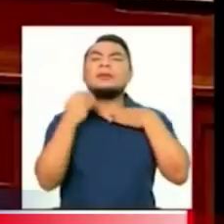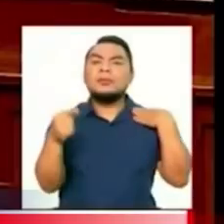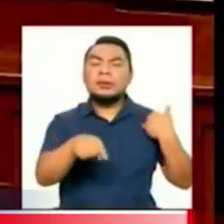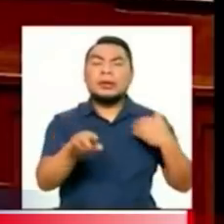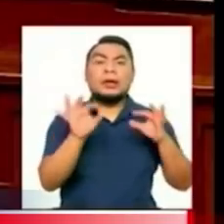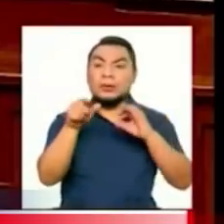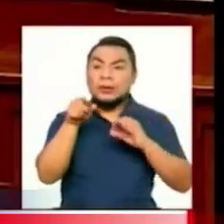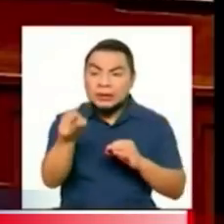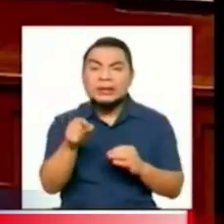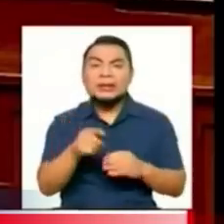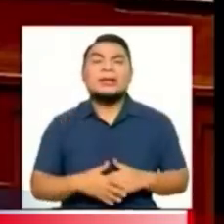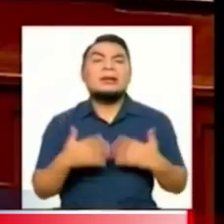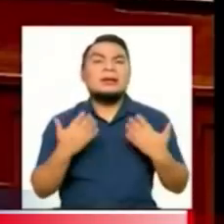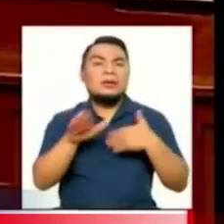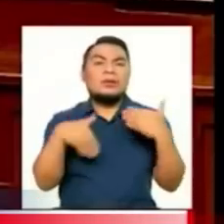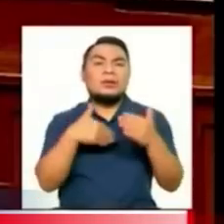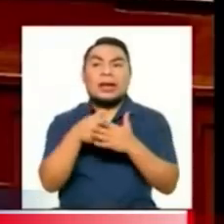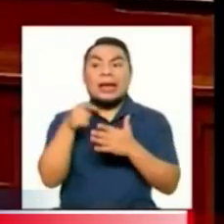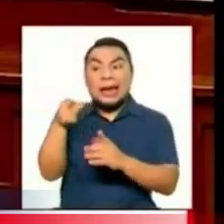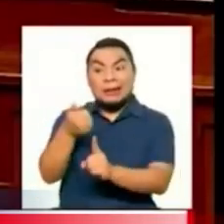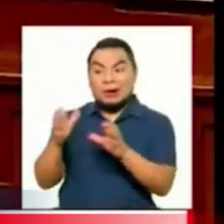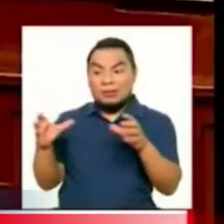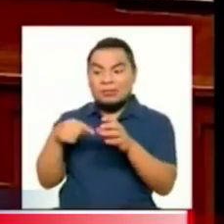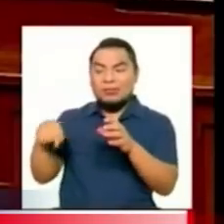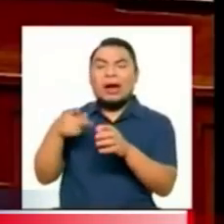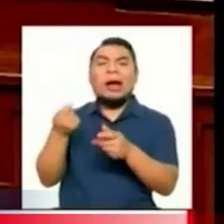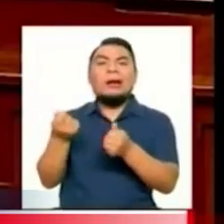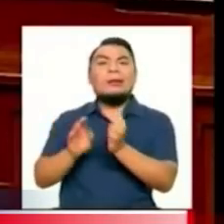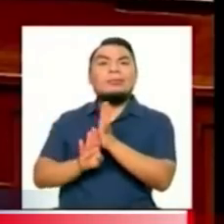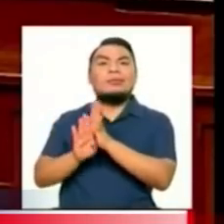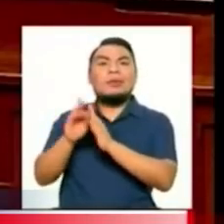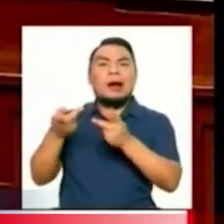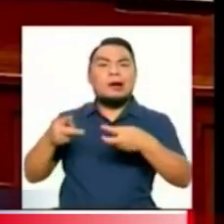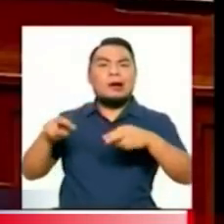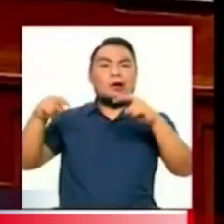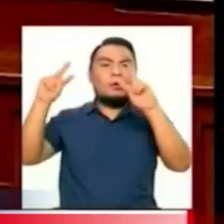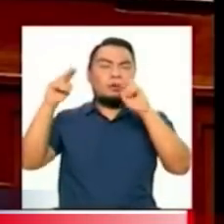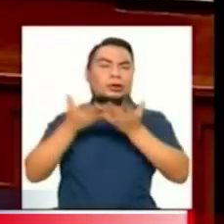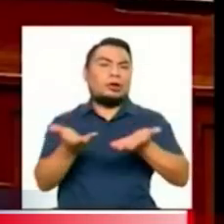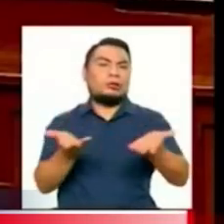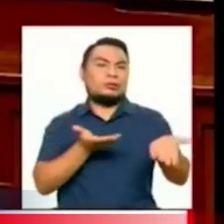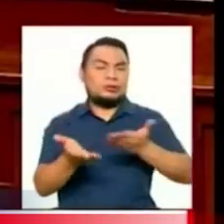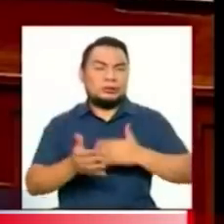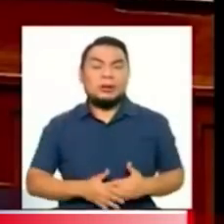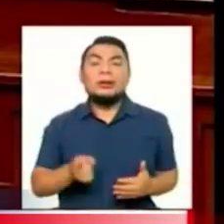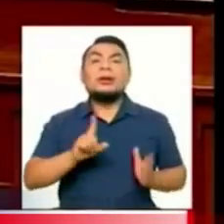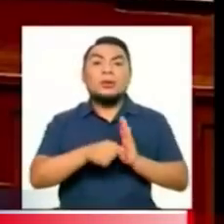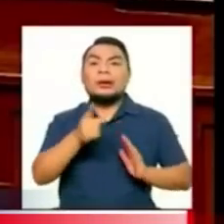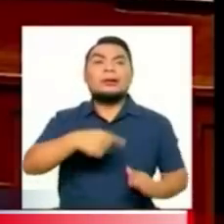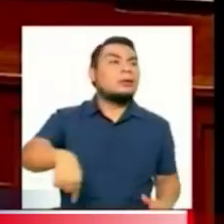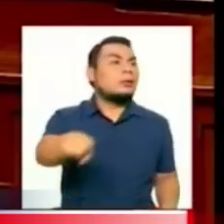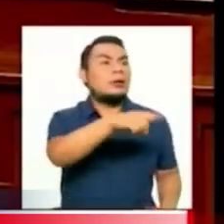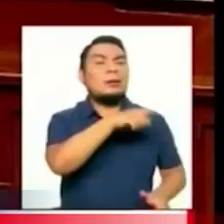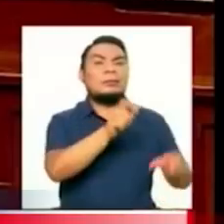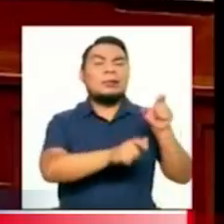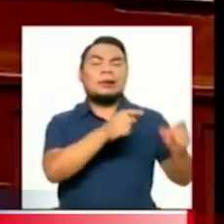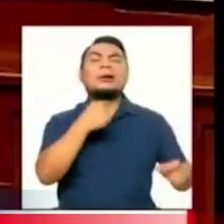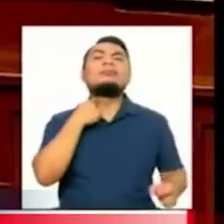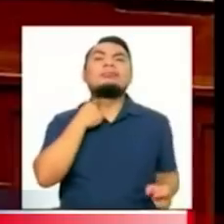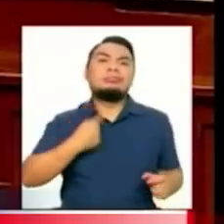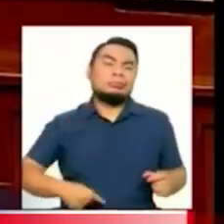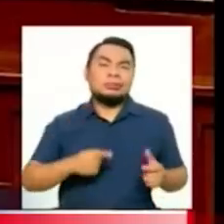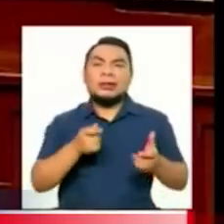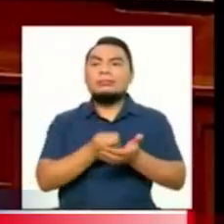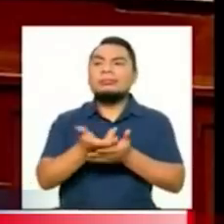son precisamente los que elevan los precios de los bienes y servicios y afectan a